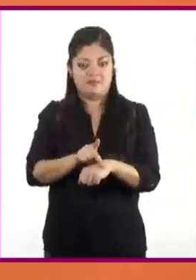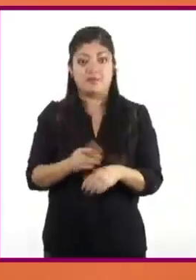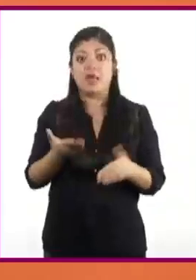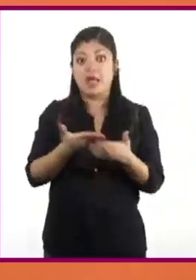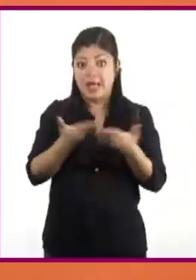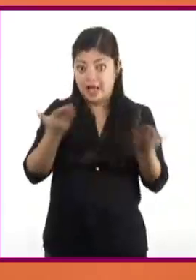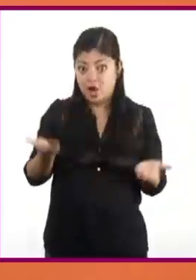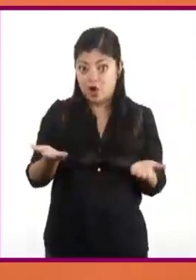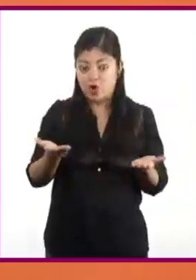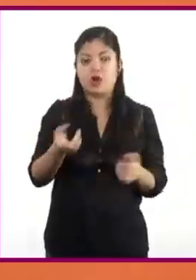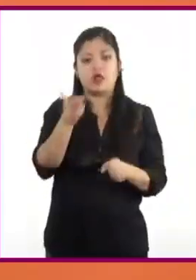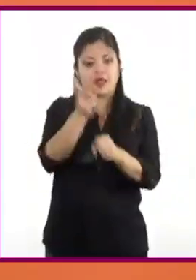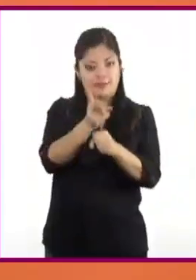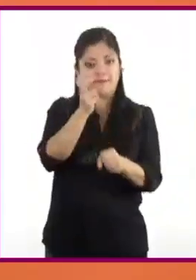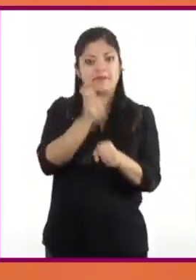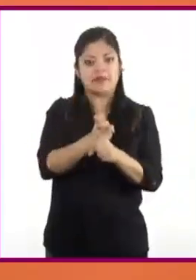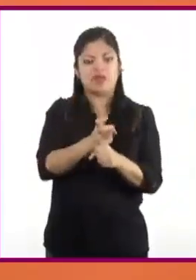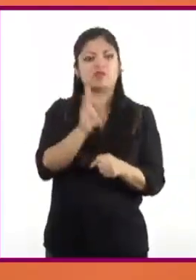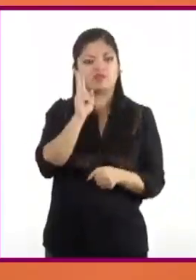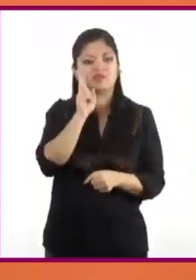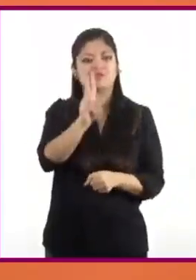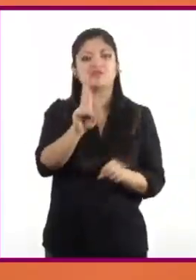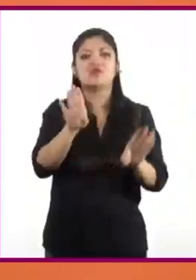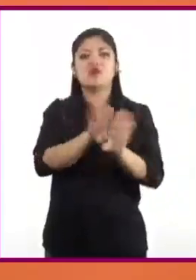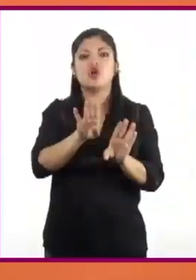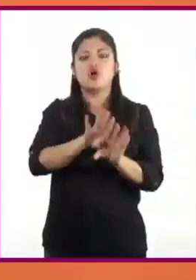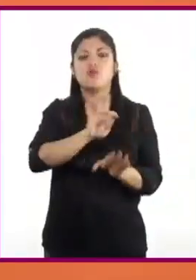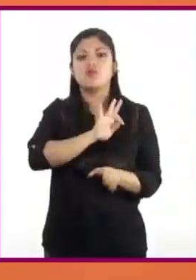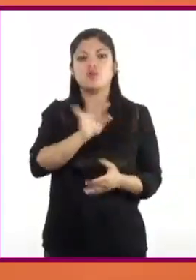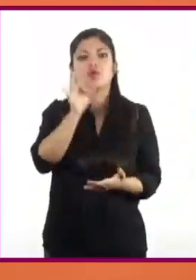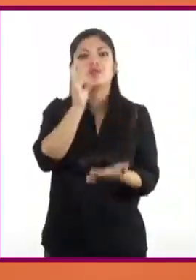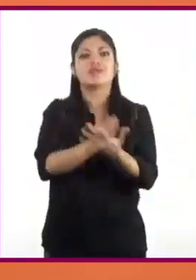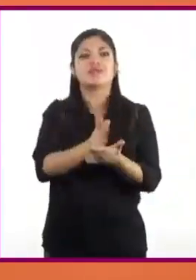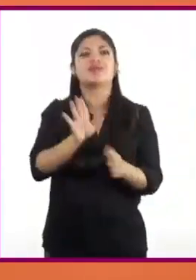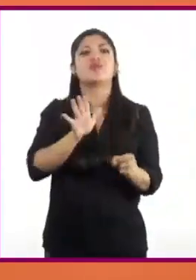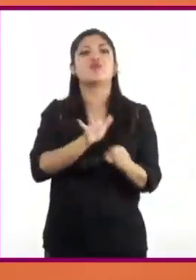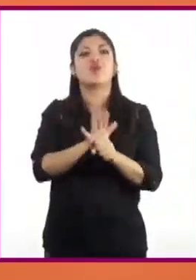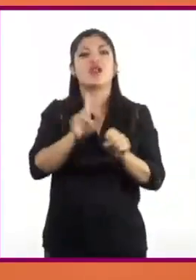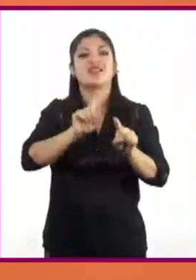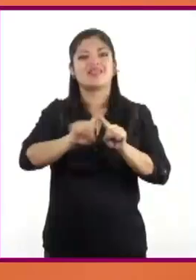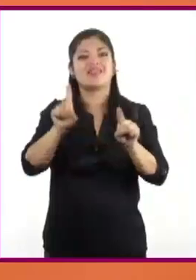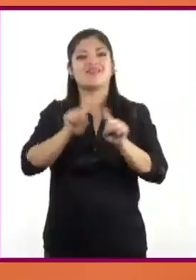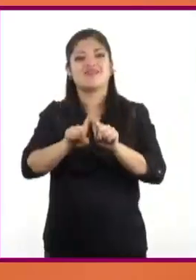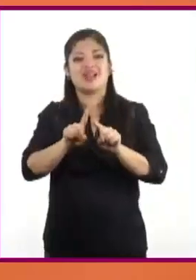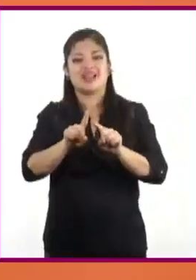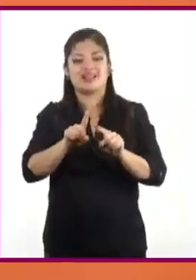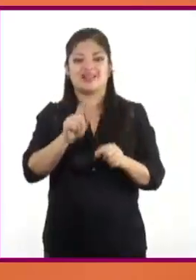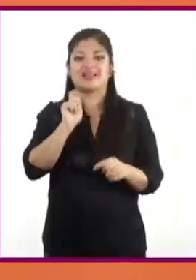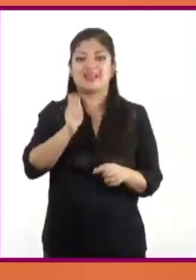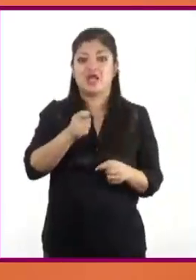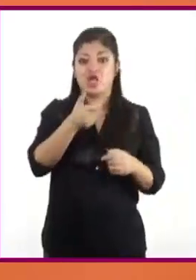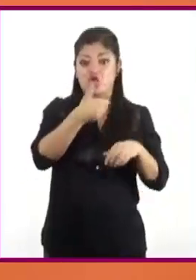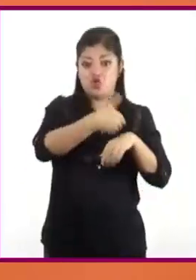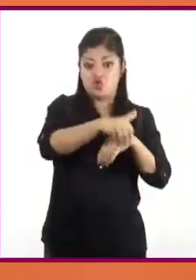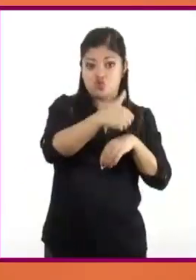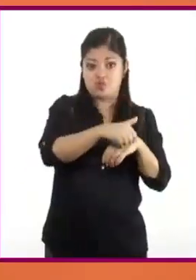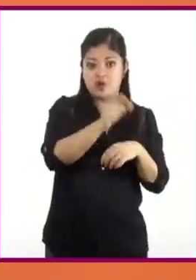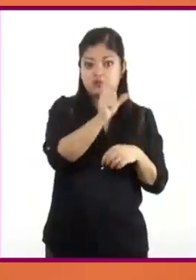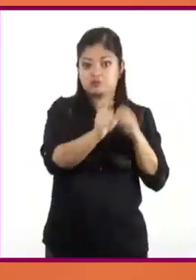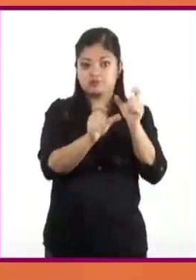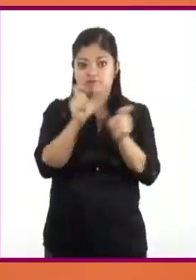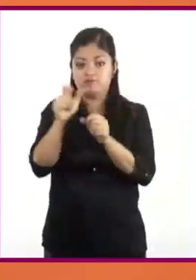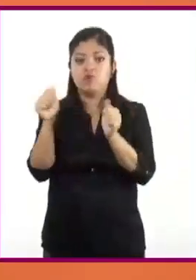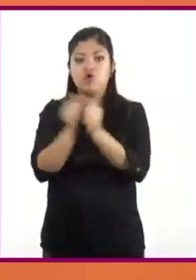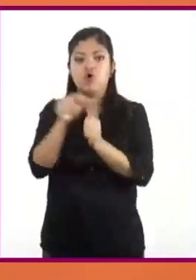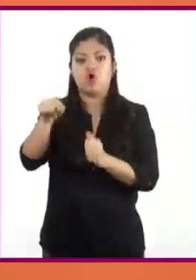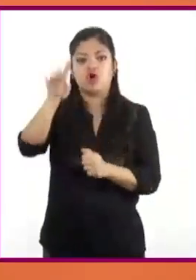Ahora las y los invitamos a ver cómo pueden identificar el tipo de variación entre una serie de números utilizando